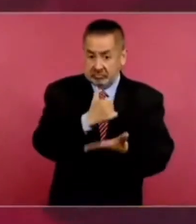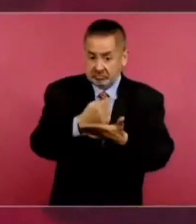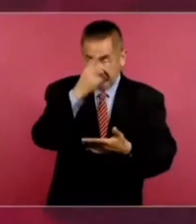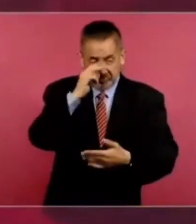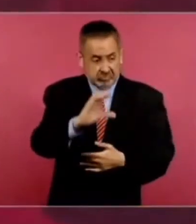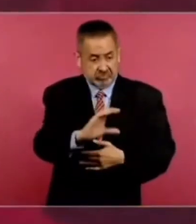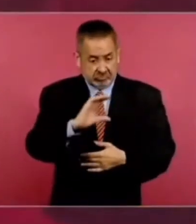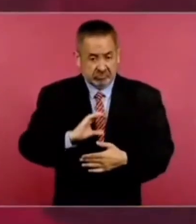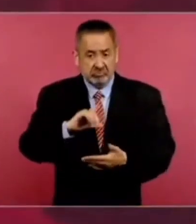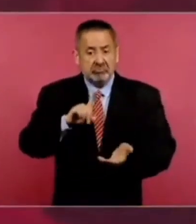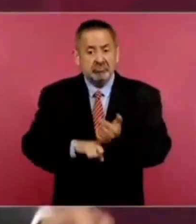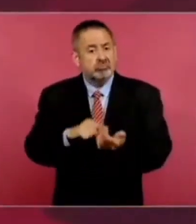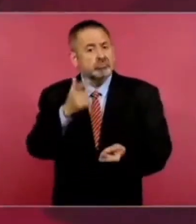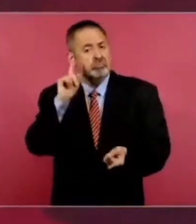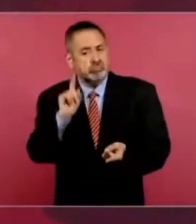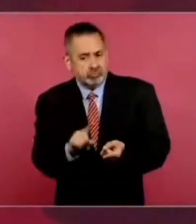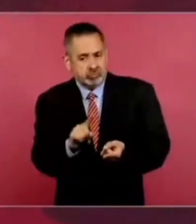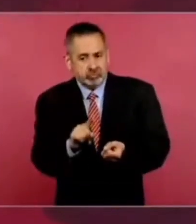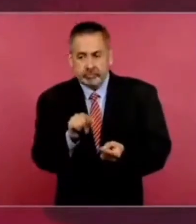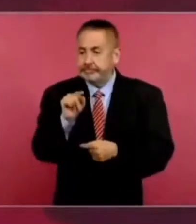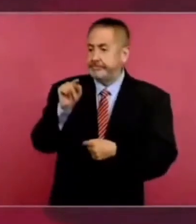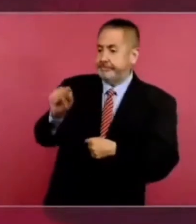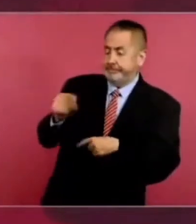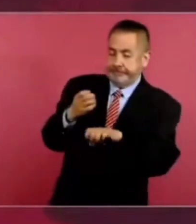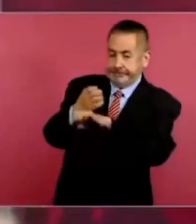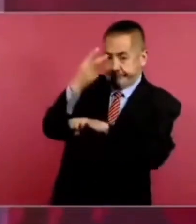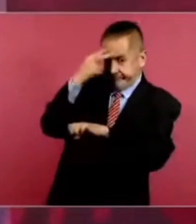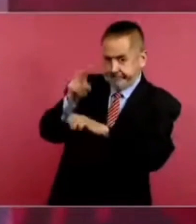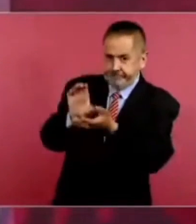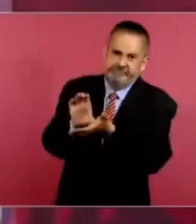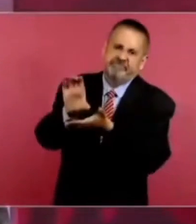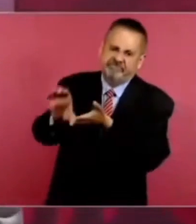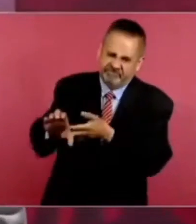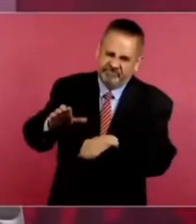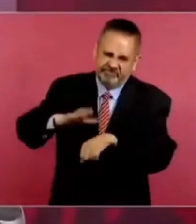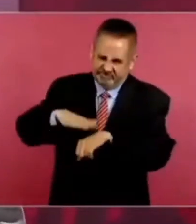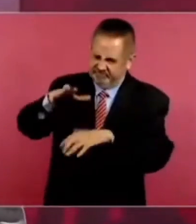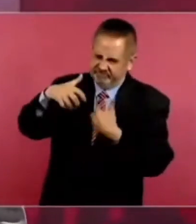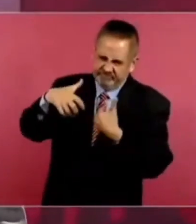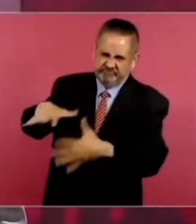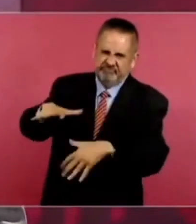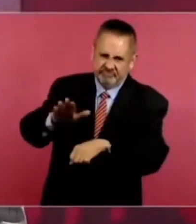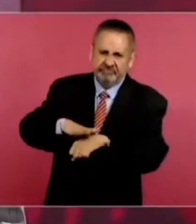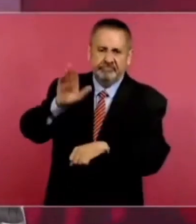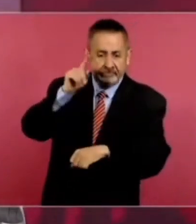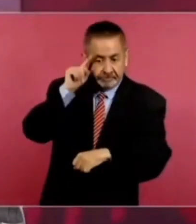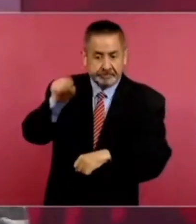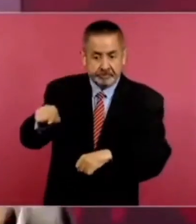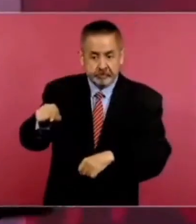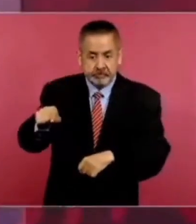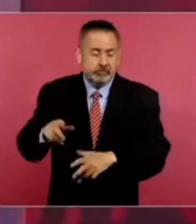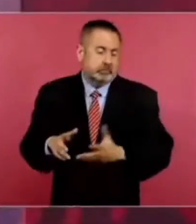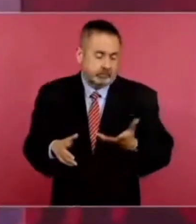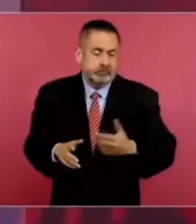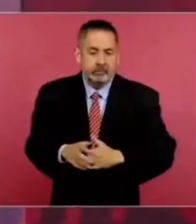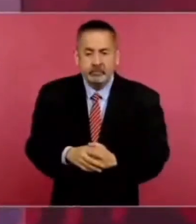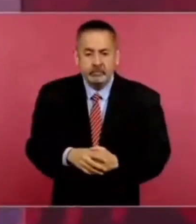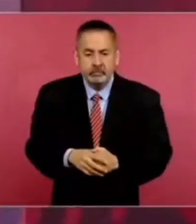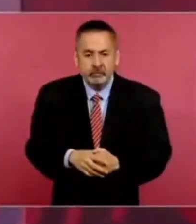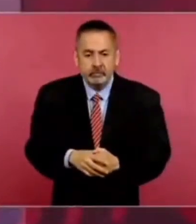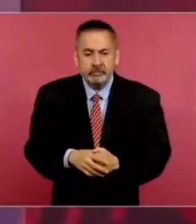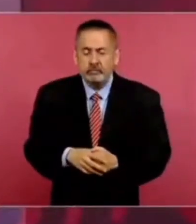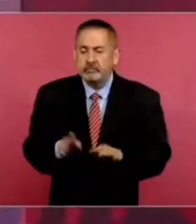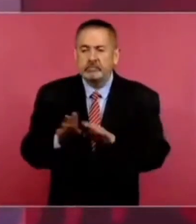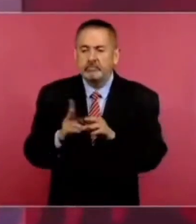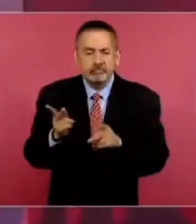de México y crecieron las participaciones en el Estado de México. Fue parte de